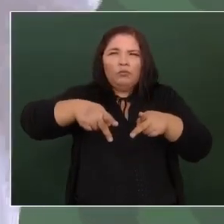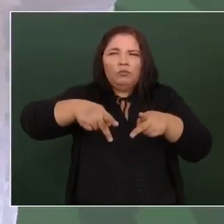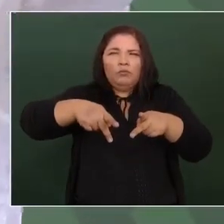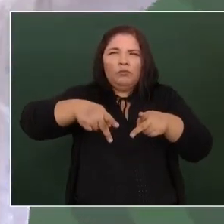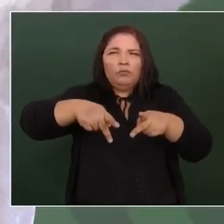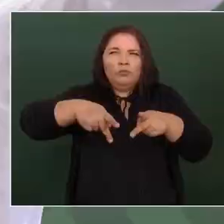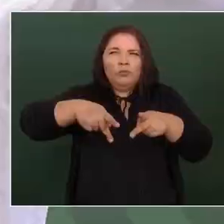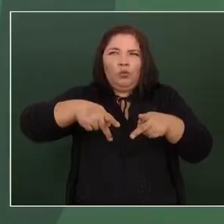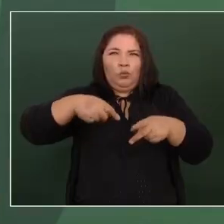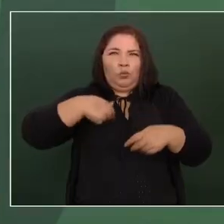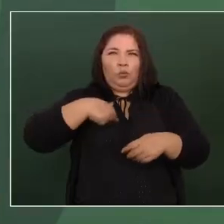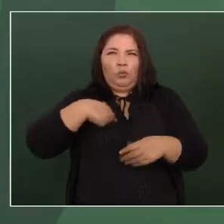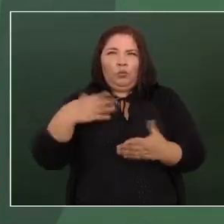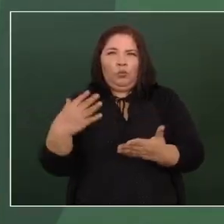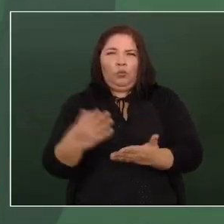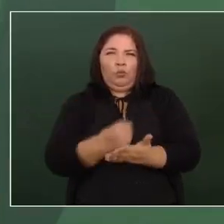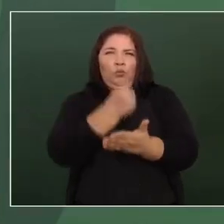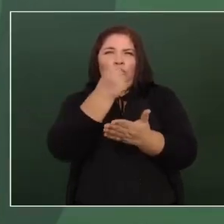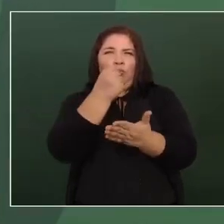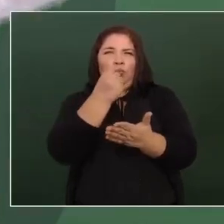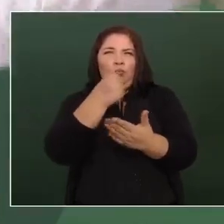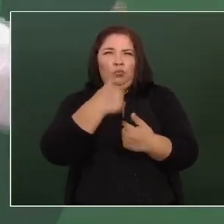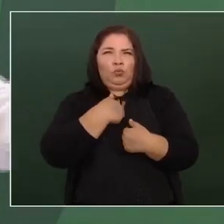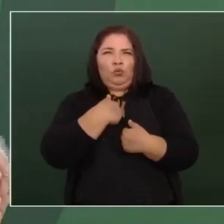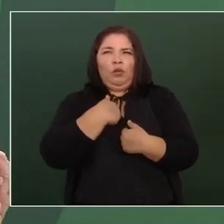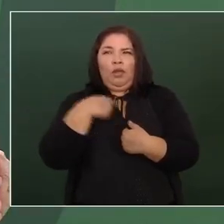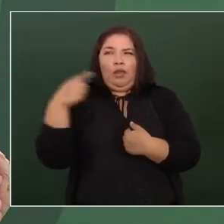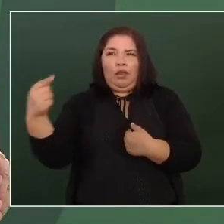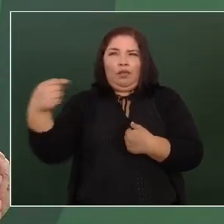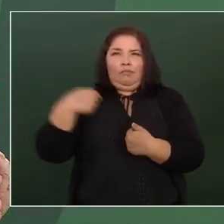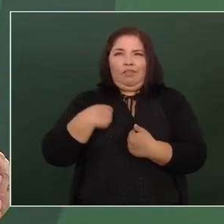Cuando ganamos nosotros, me felicitó